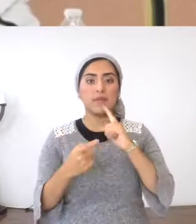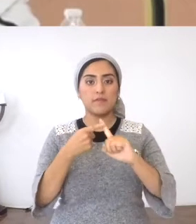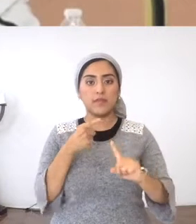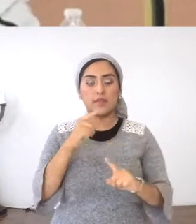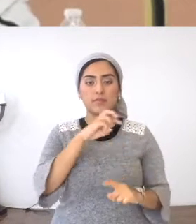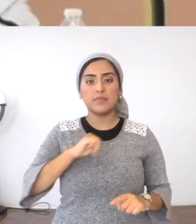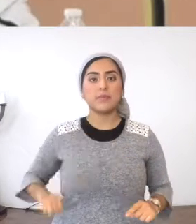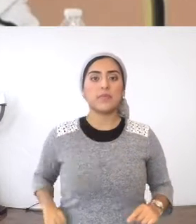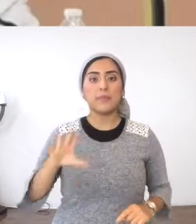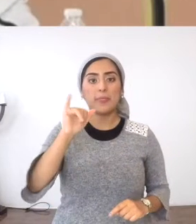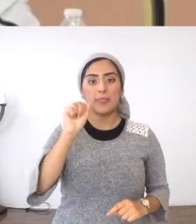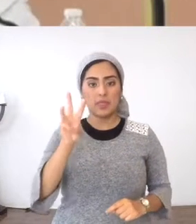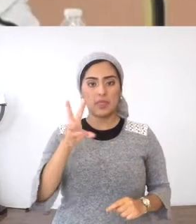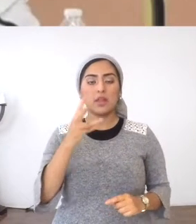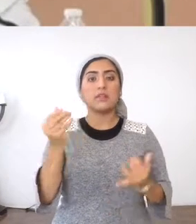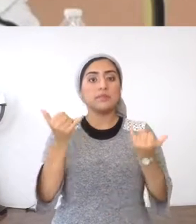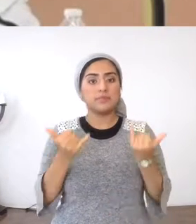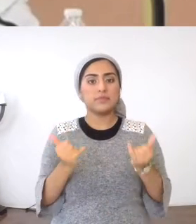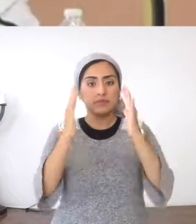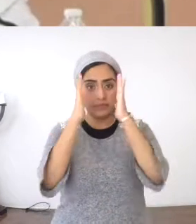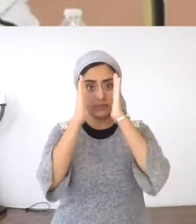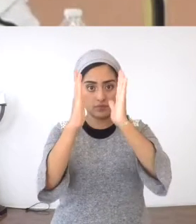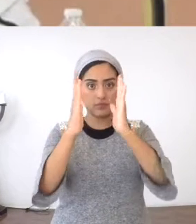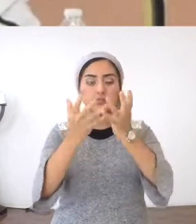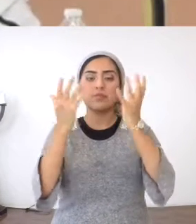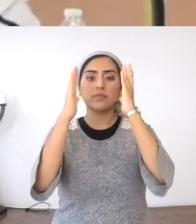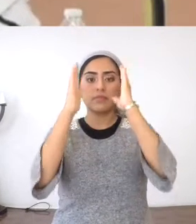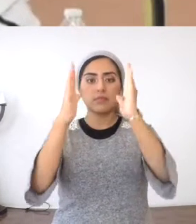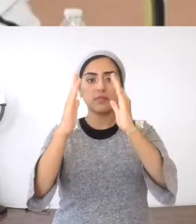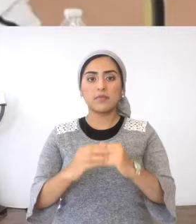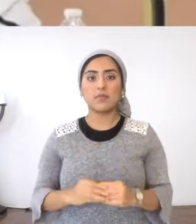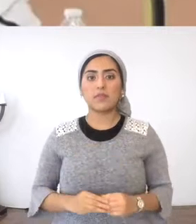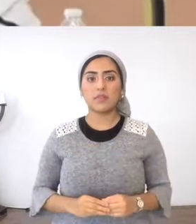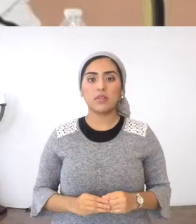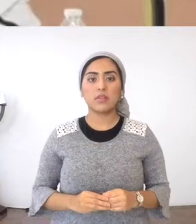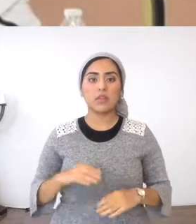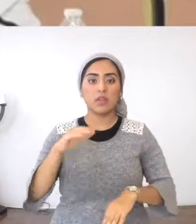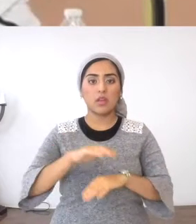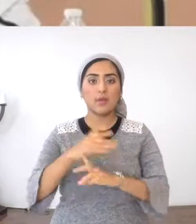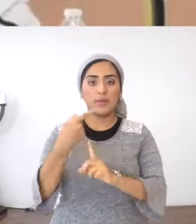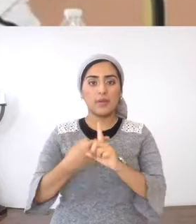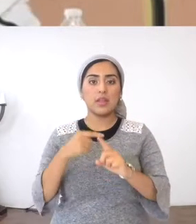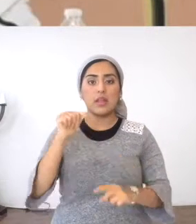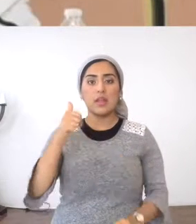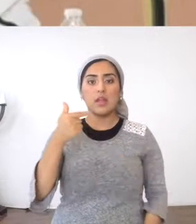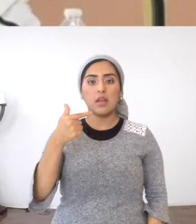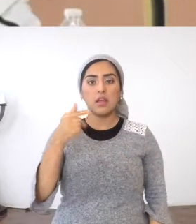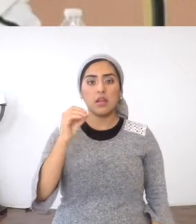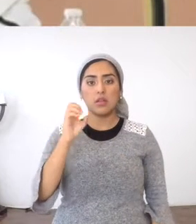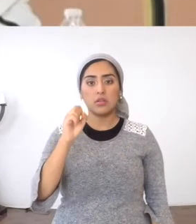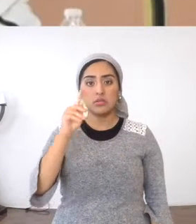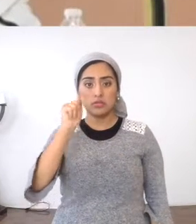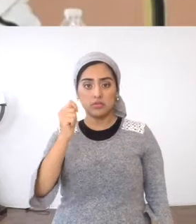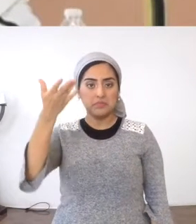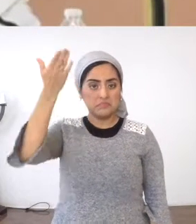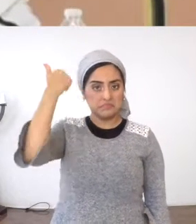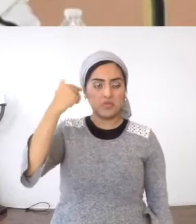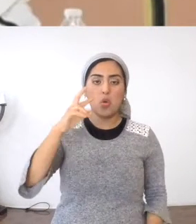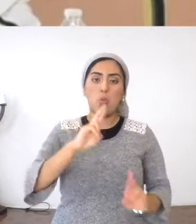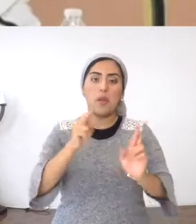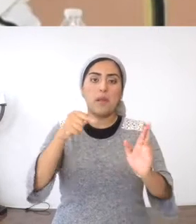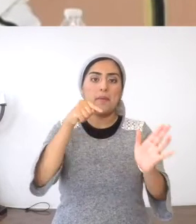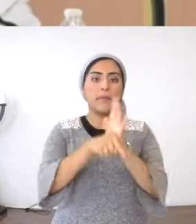la sangre bendita De Mashiach Yashua Ahora Ojo Mucha atención En el mes De agosto Pasado